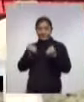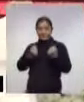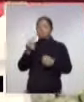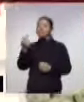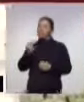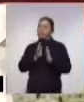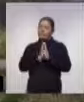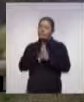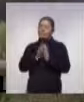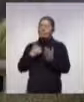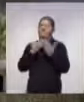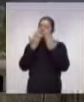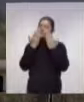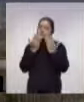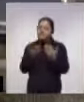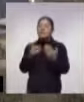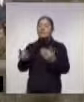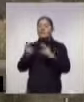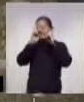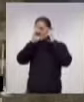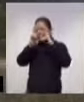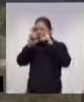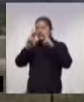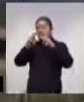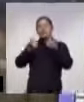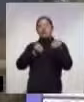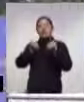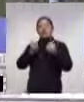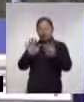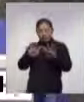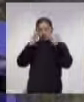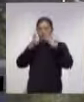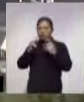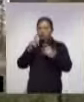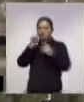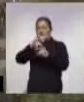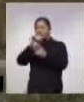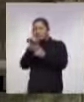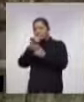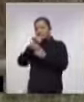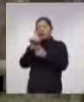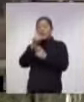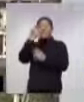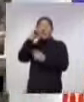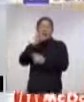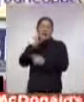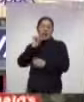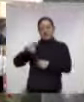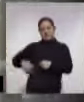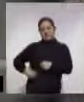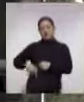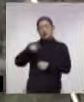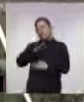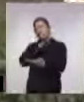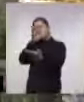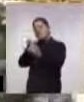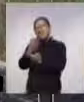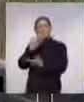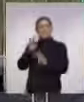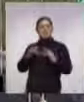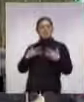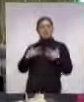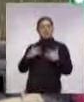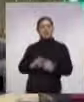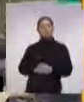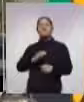respetar los límites de velocidad y atender la señalización para evitar incidentes y llegar a sus destinos sin contratiempos. Con información